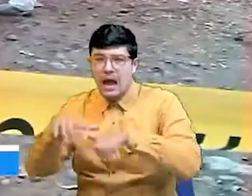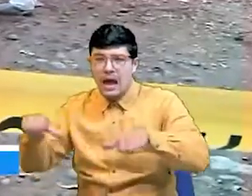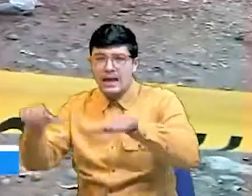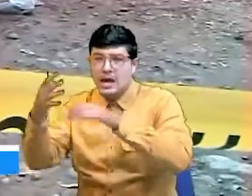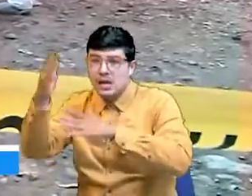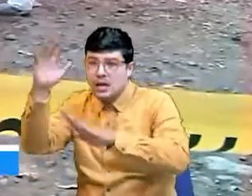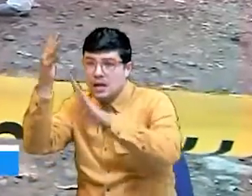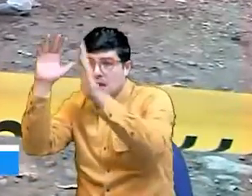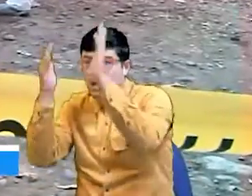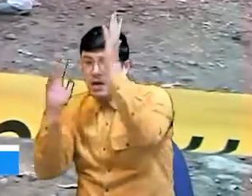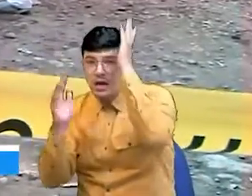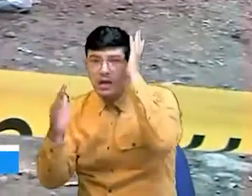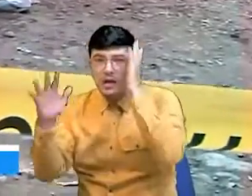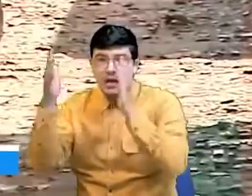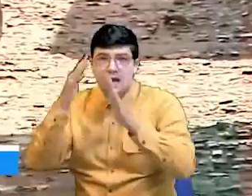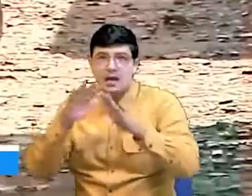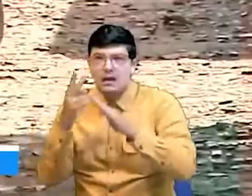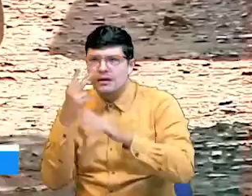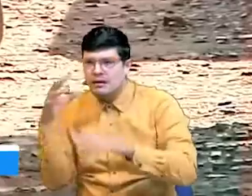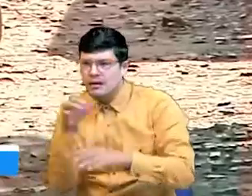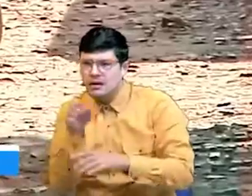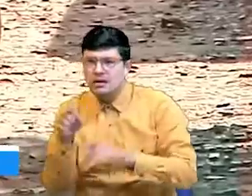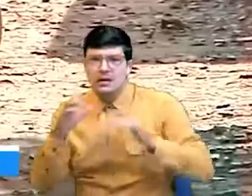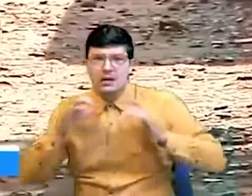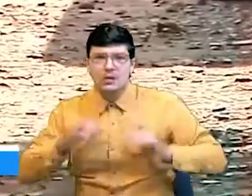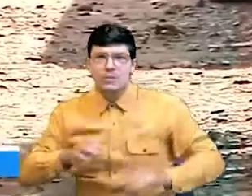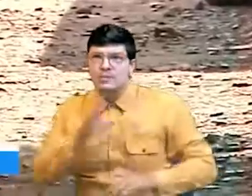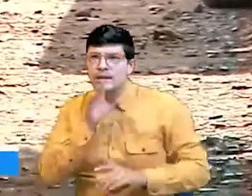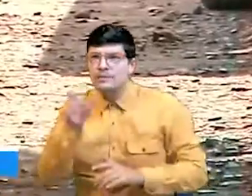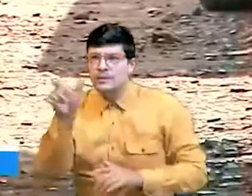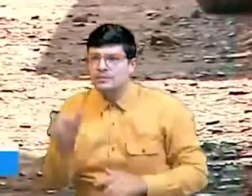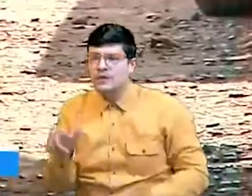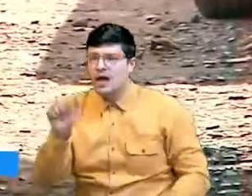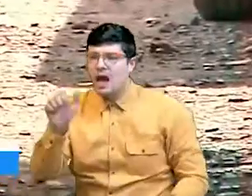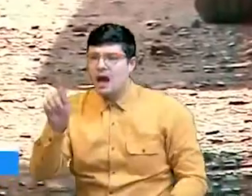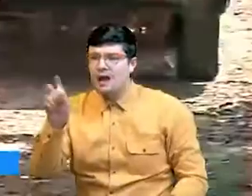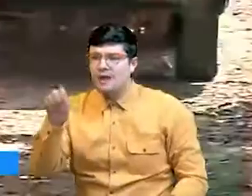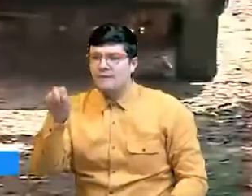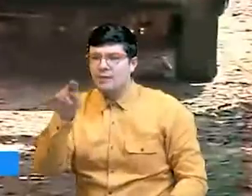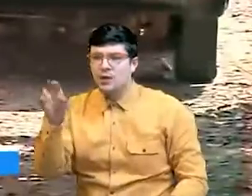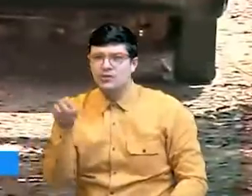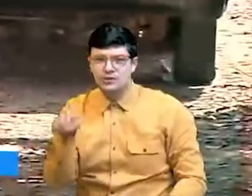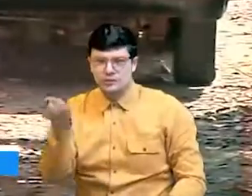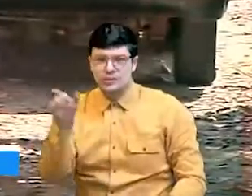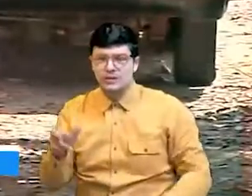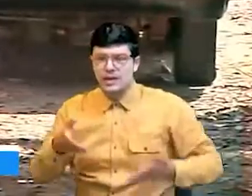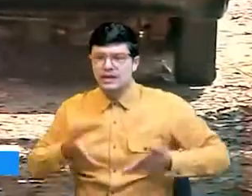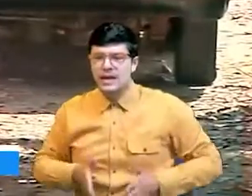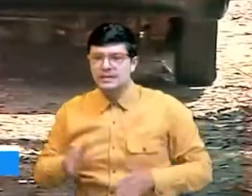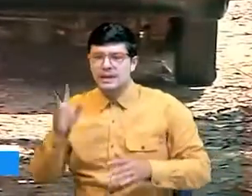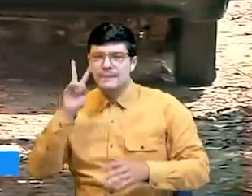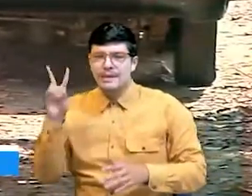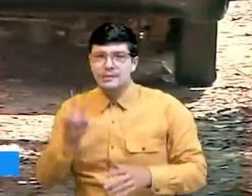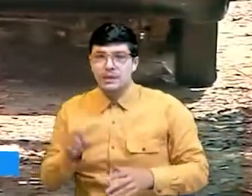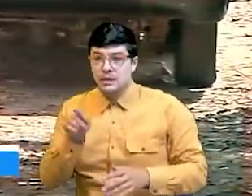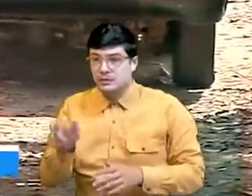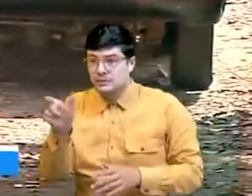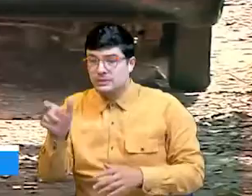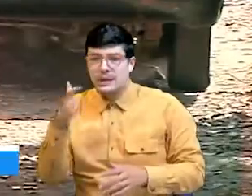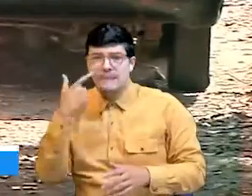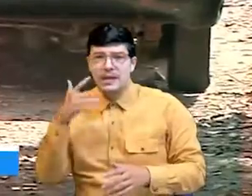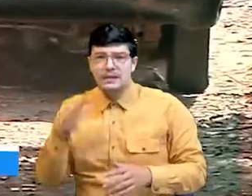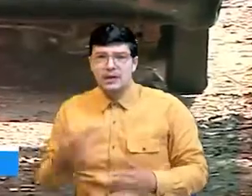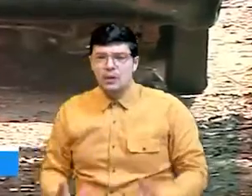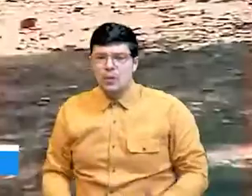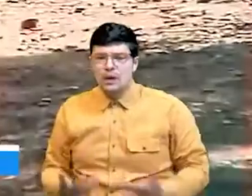Plata con Camilo Daza fue hallado el cuerpo sin vida de Alfonso Gutiérrez, de nacionalidad venezolana. El sujeto presenta incineración en la